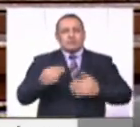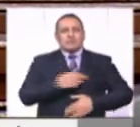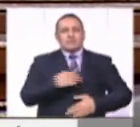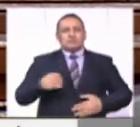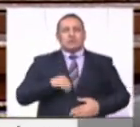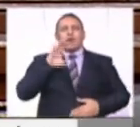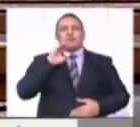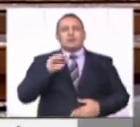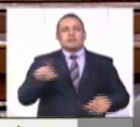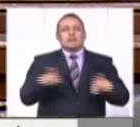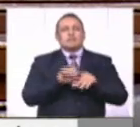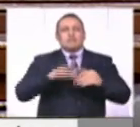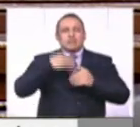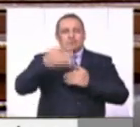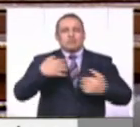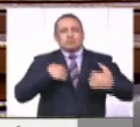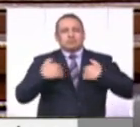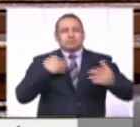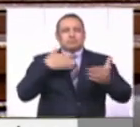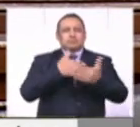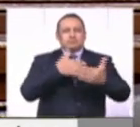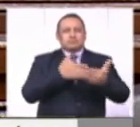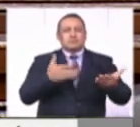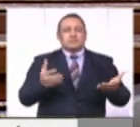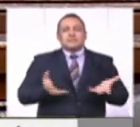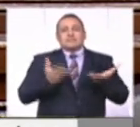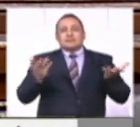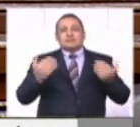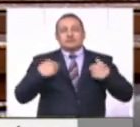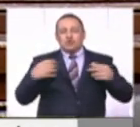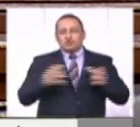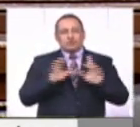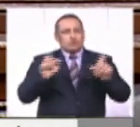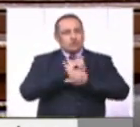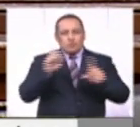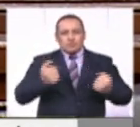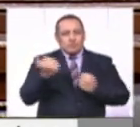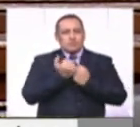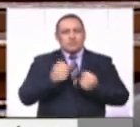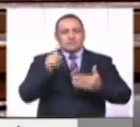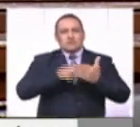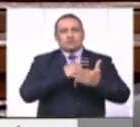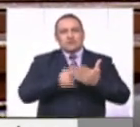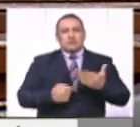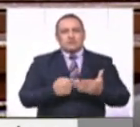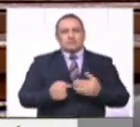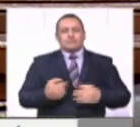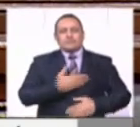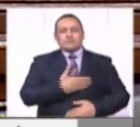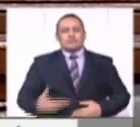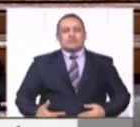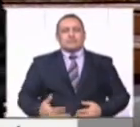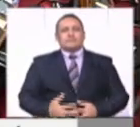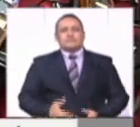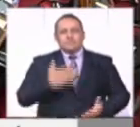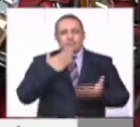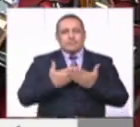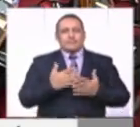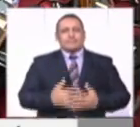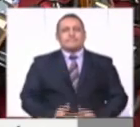habla y después critican nosotros no vamos a respaldar esta censura se señor presidente